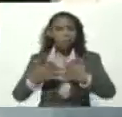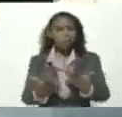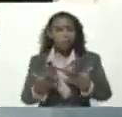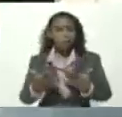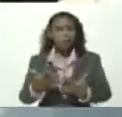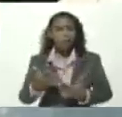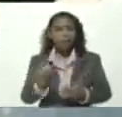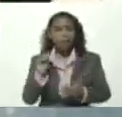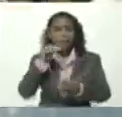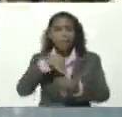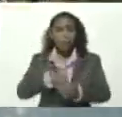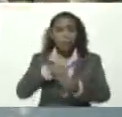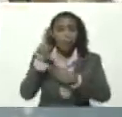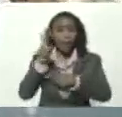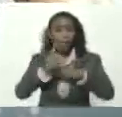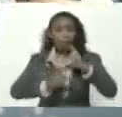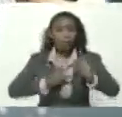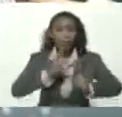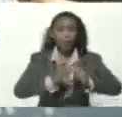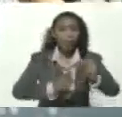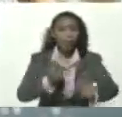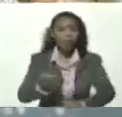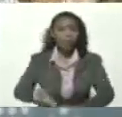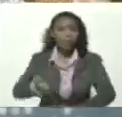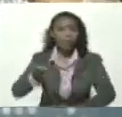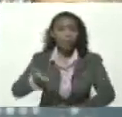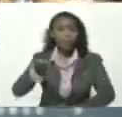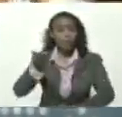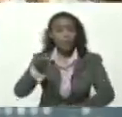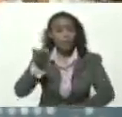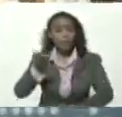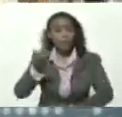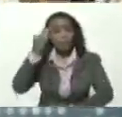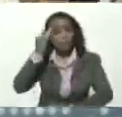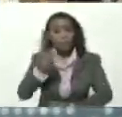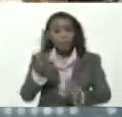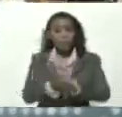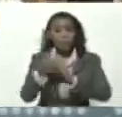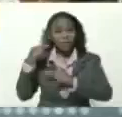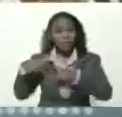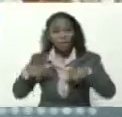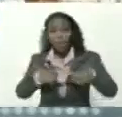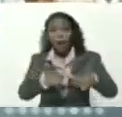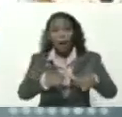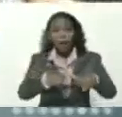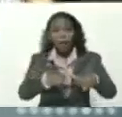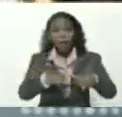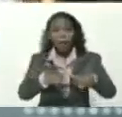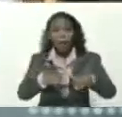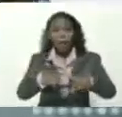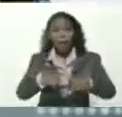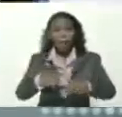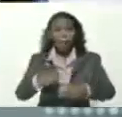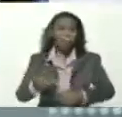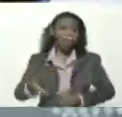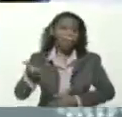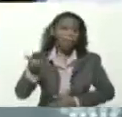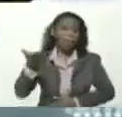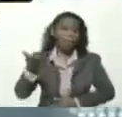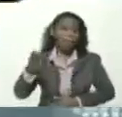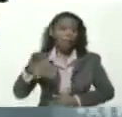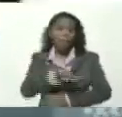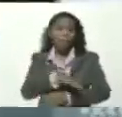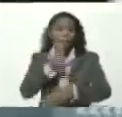de estas instalaciones y de este proceso tan importante y estos lugares tan importantes donde se